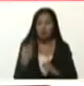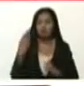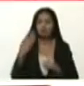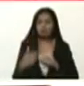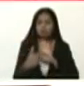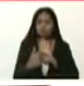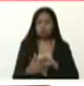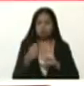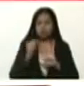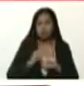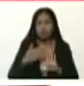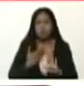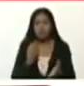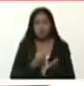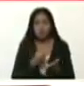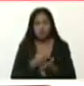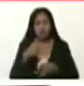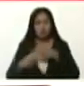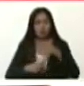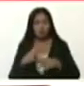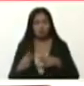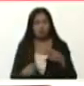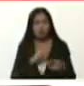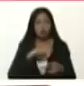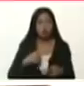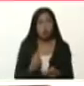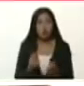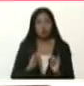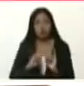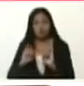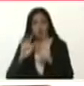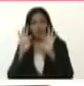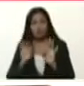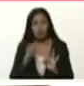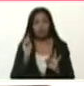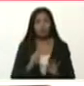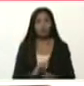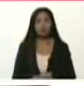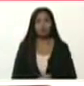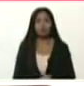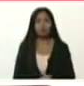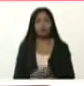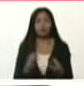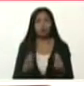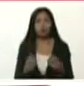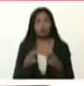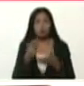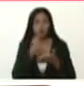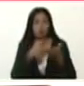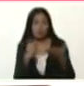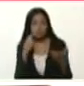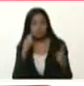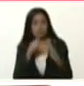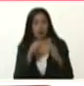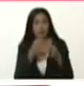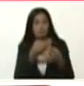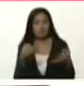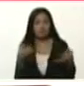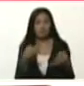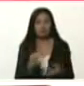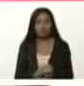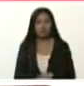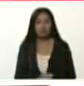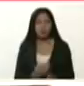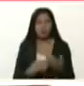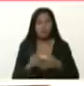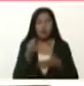venezolanos, en producir nuestras minas. Hemos hecho un mapa exacto, perfecto, y va